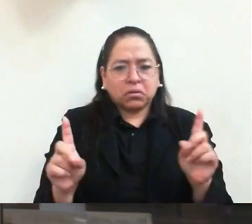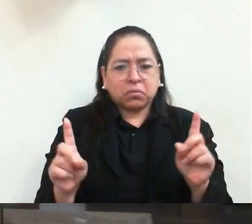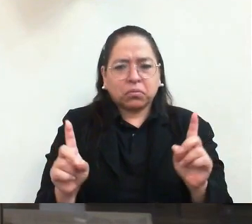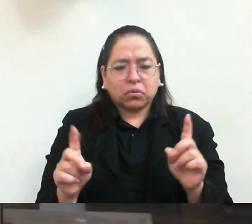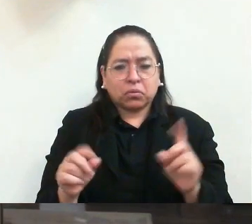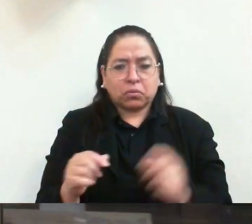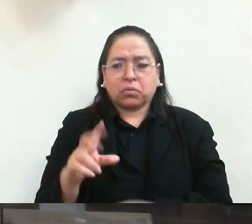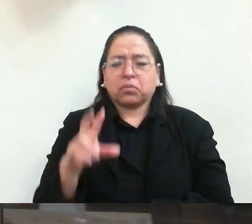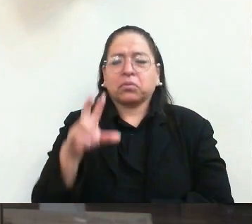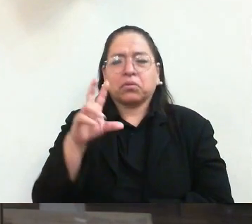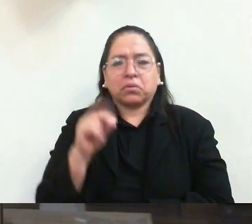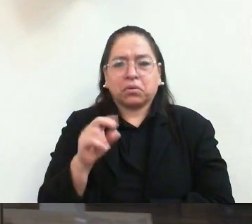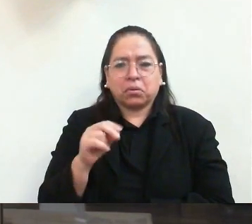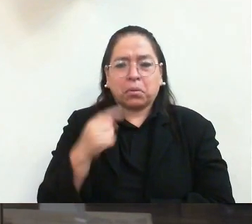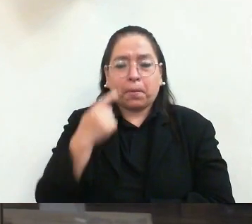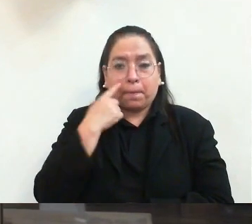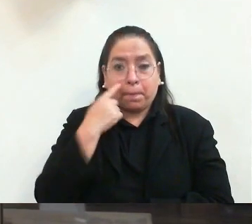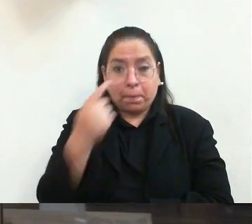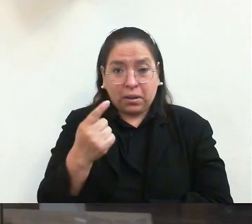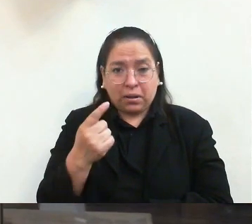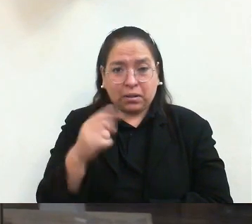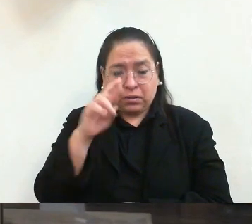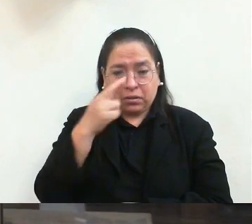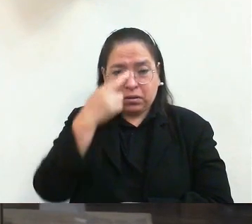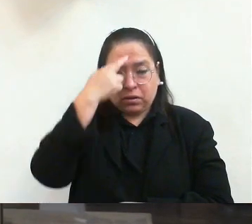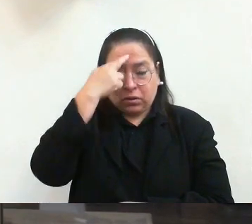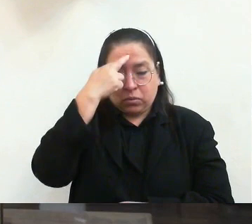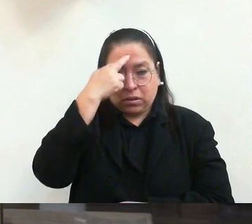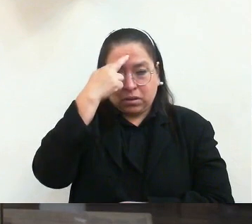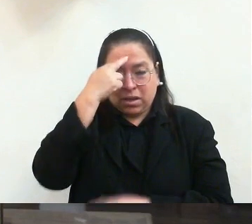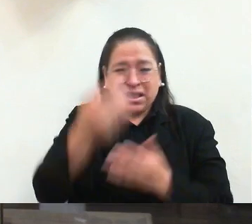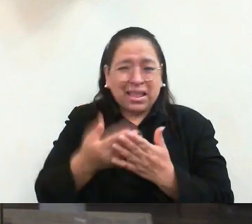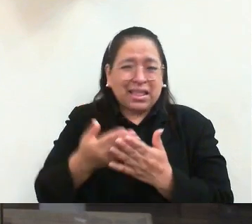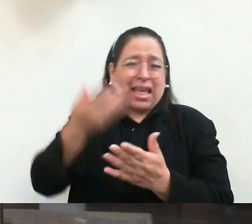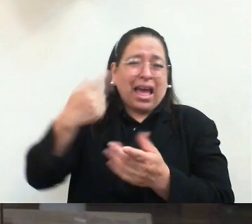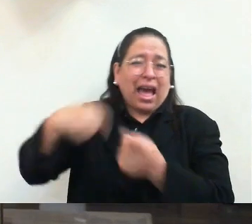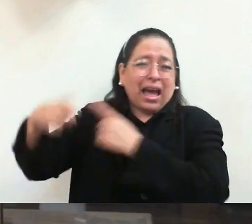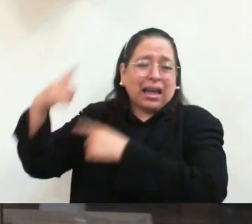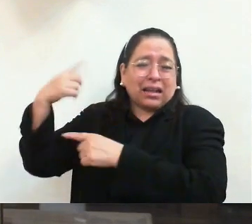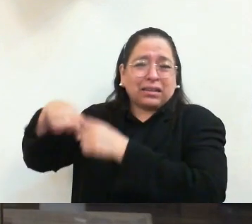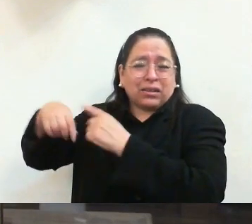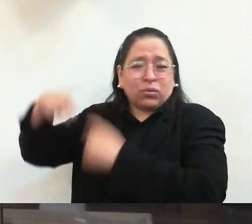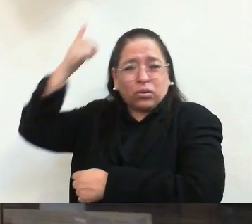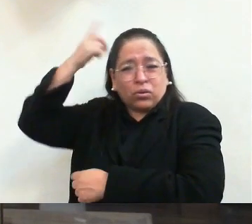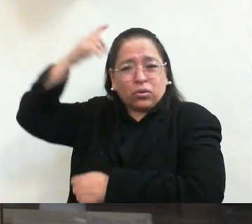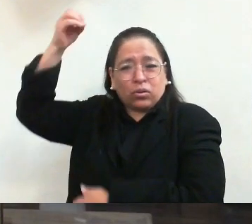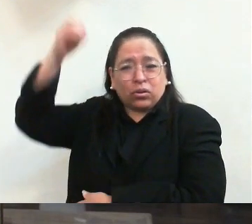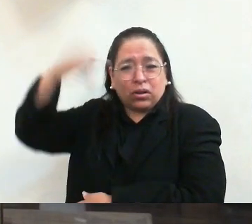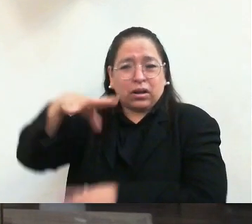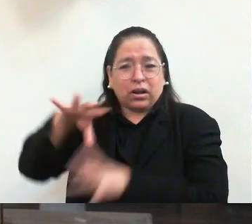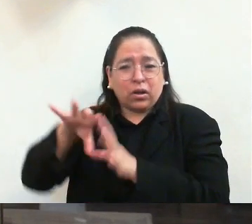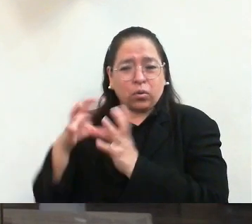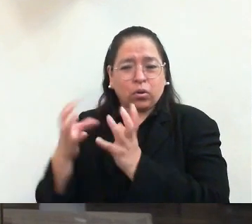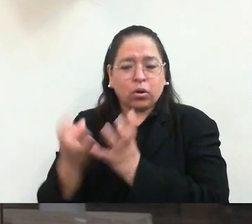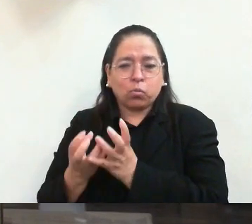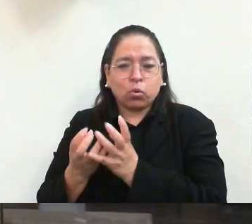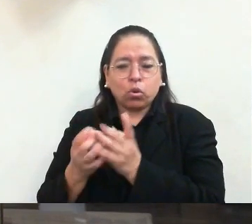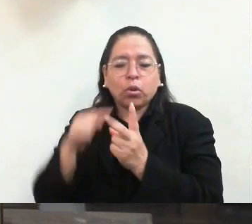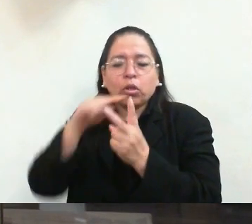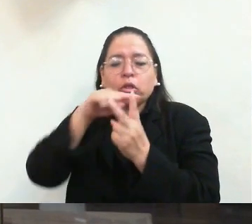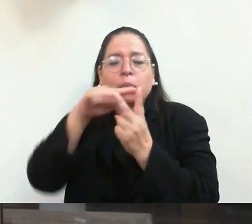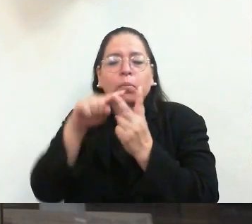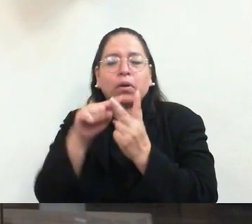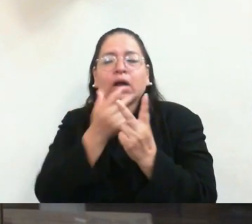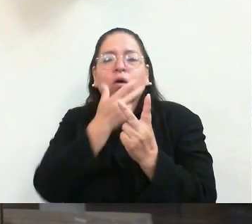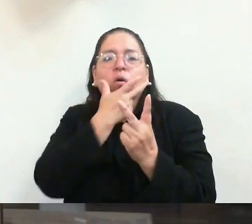en el principio dios los creó hombre y mujer y quiso que fueran una sola